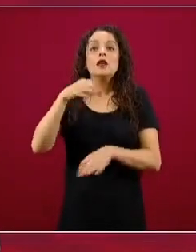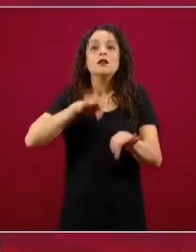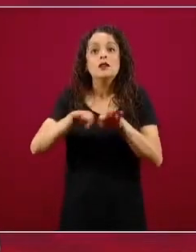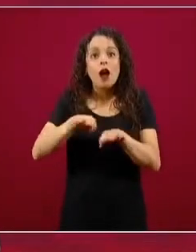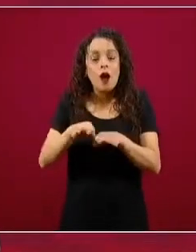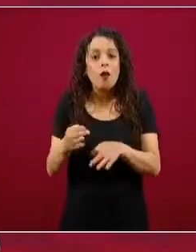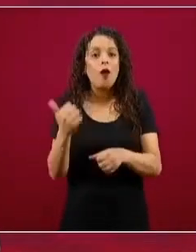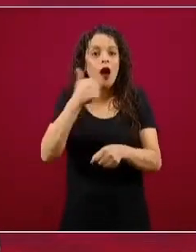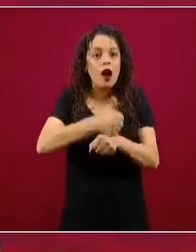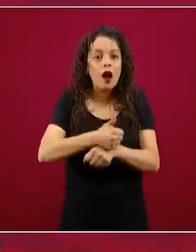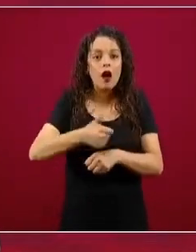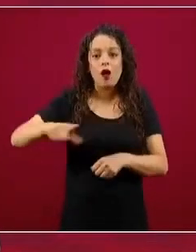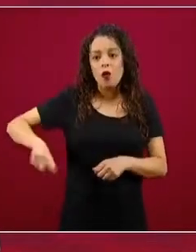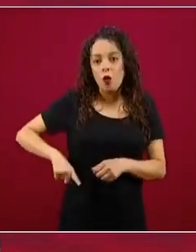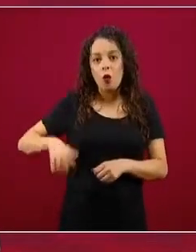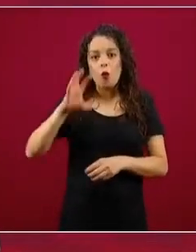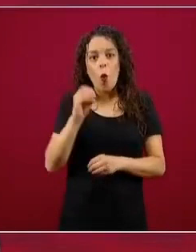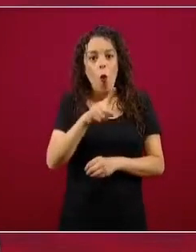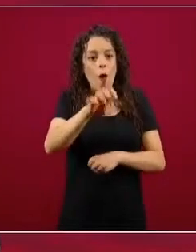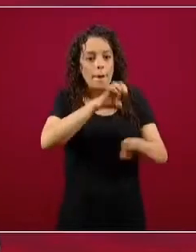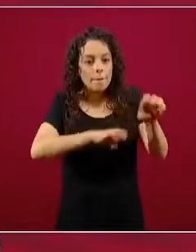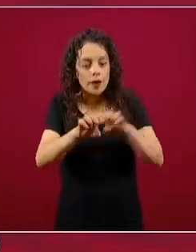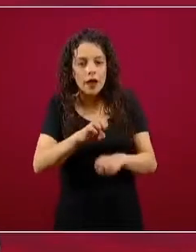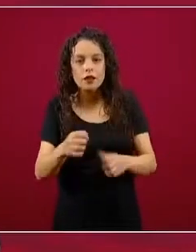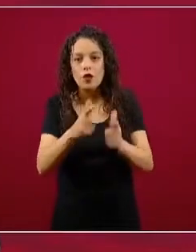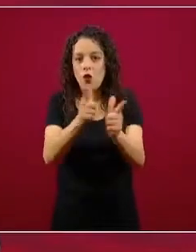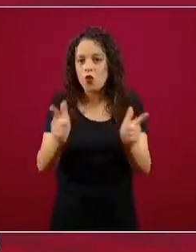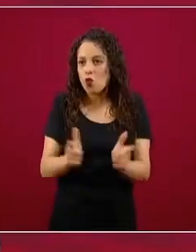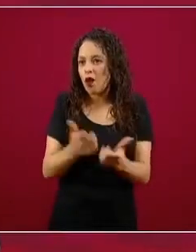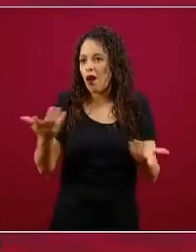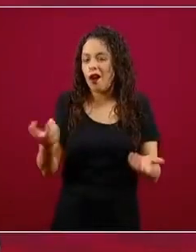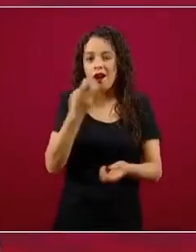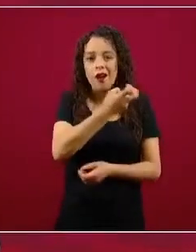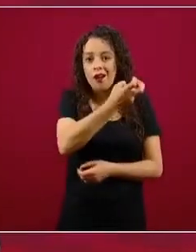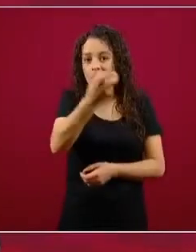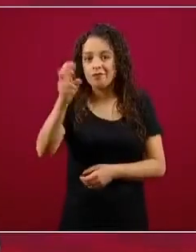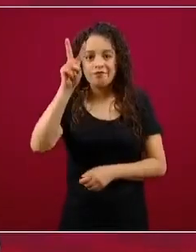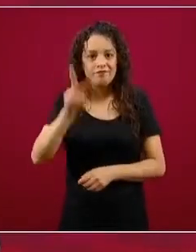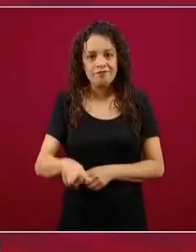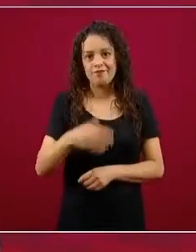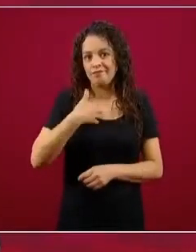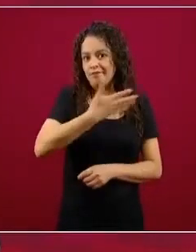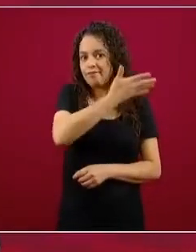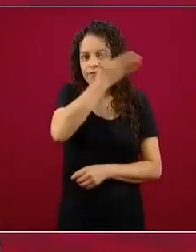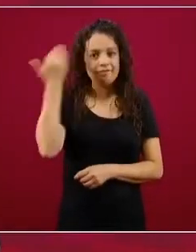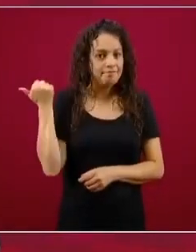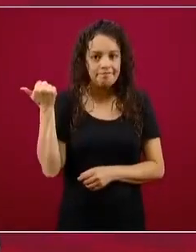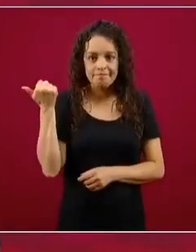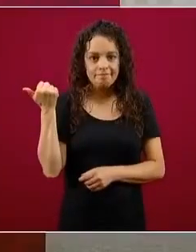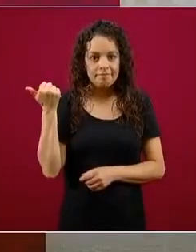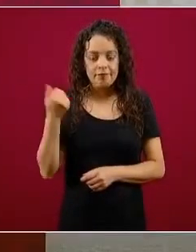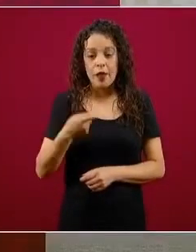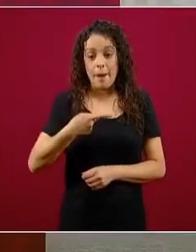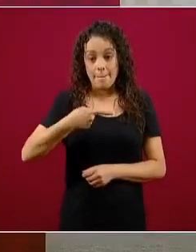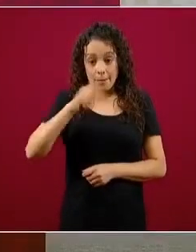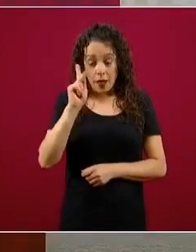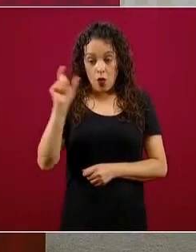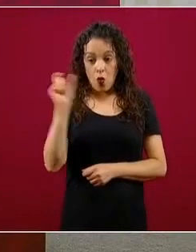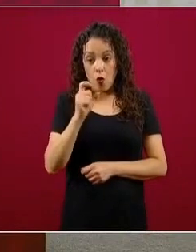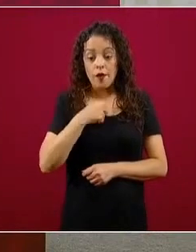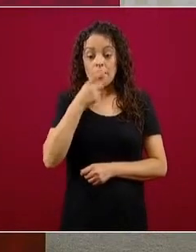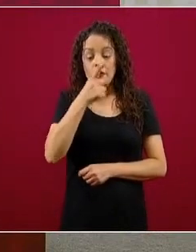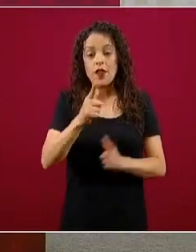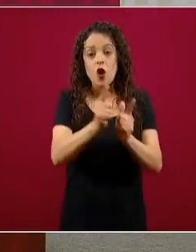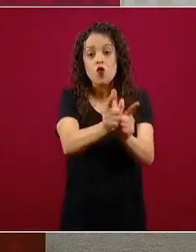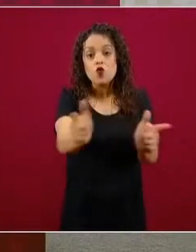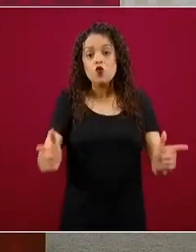esto, perengano de tal, empresario de este grupo industrial que está en tal lugar del país. Lo que vemos cuando nos referimos a grupos